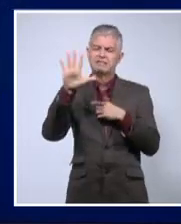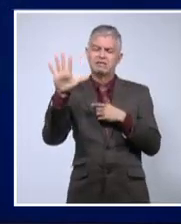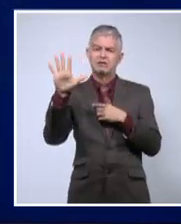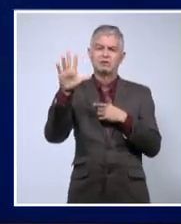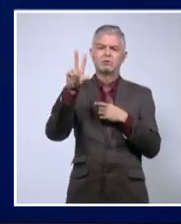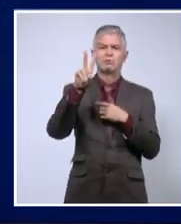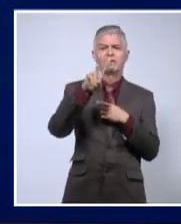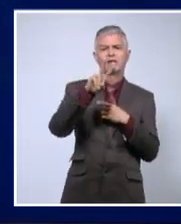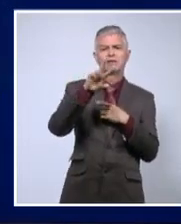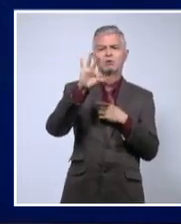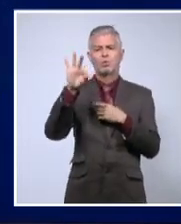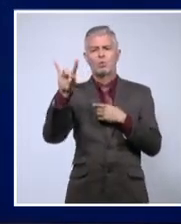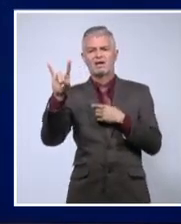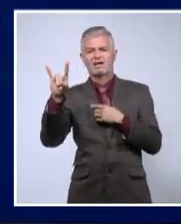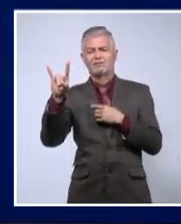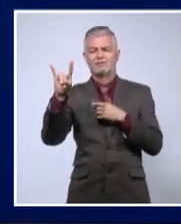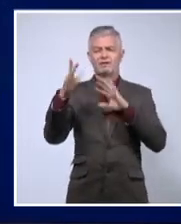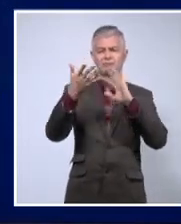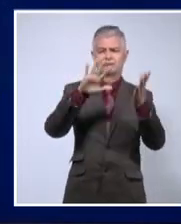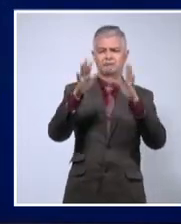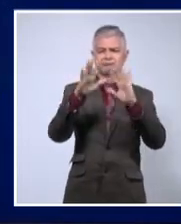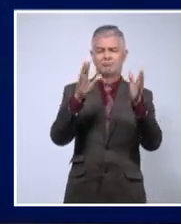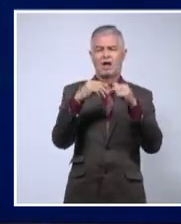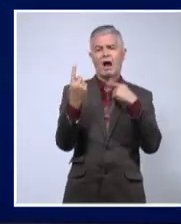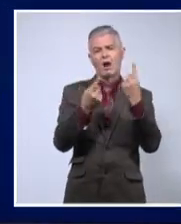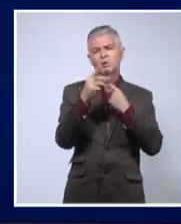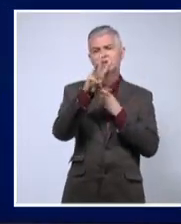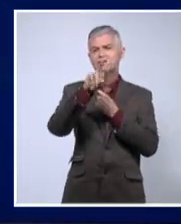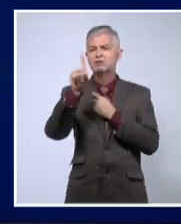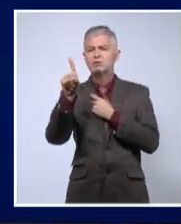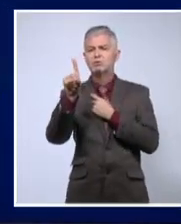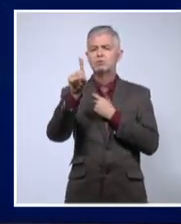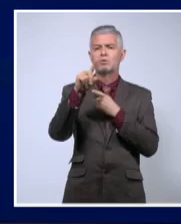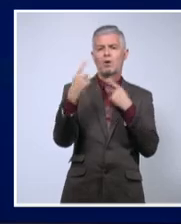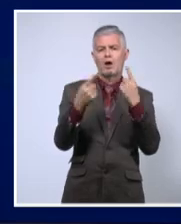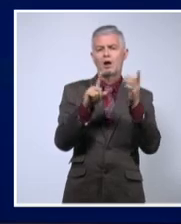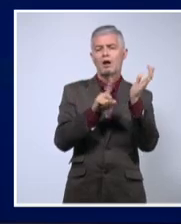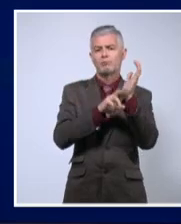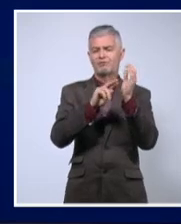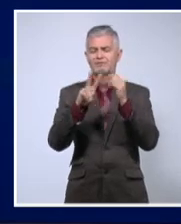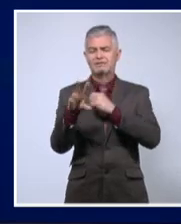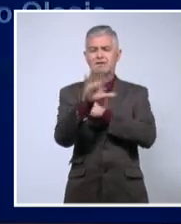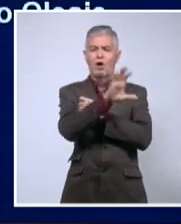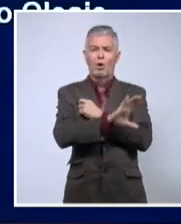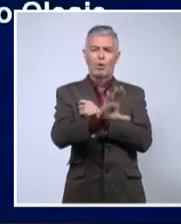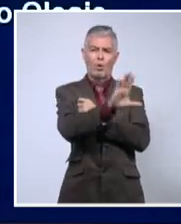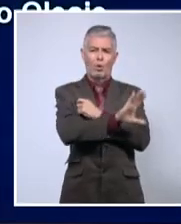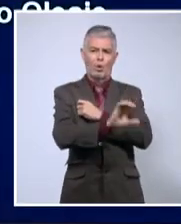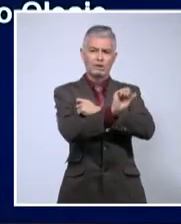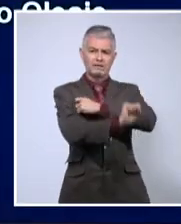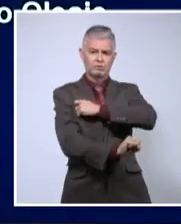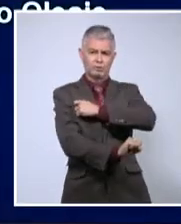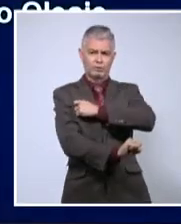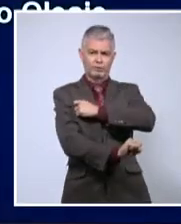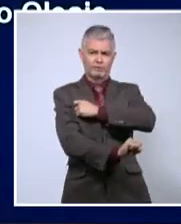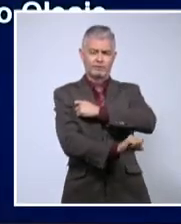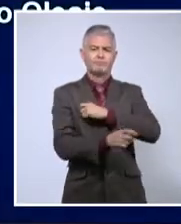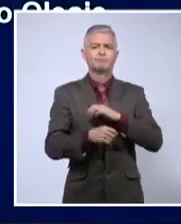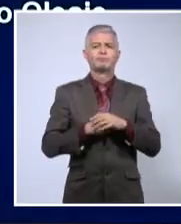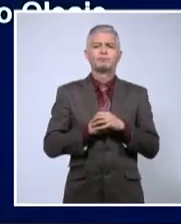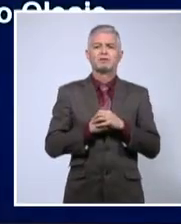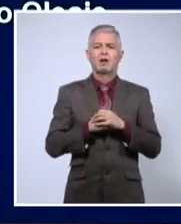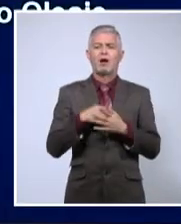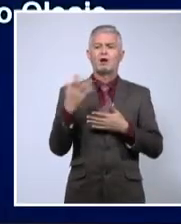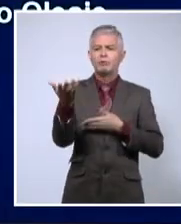hasta 29 grados Celsius, puede llegar a 31 grados Celsius en las provincias del sur oriental. Los vientos serán variables débiles